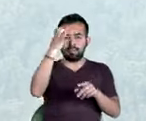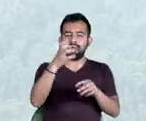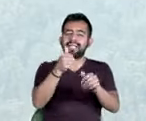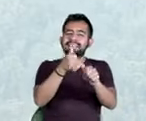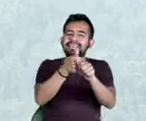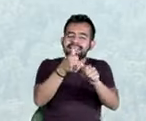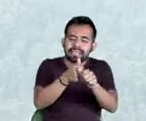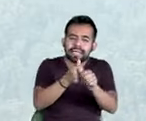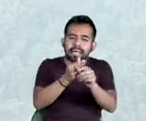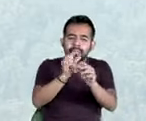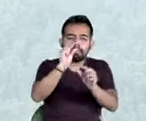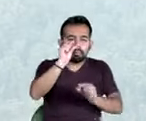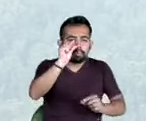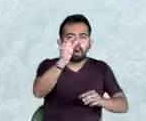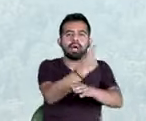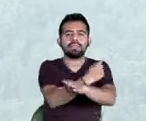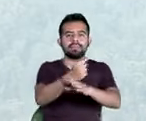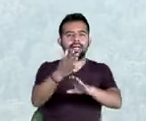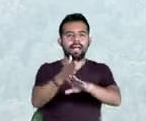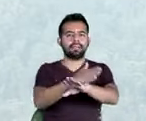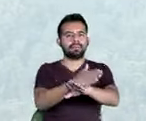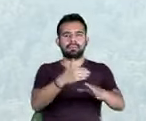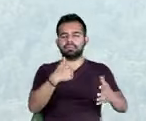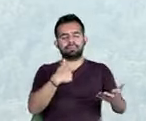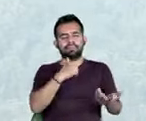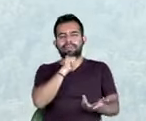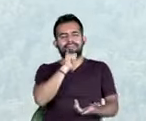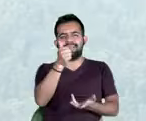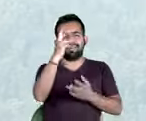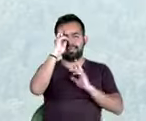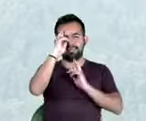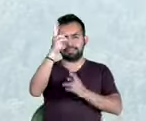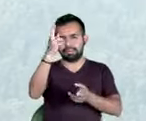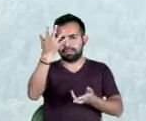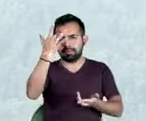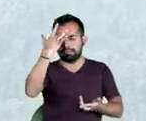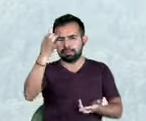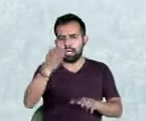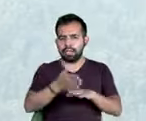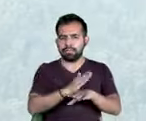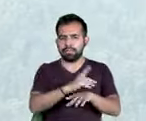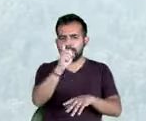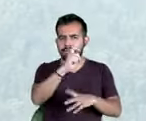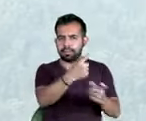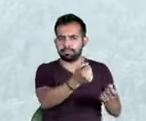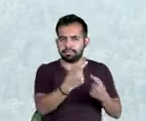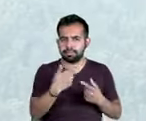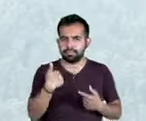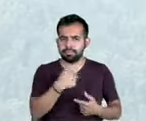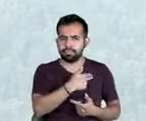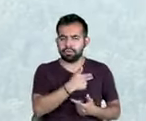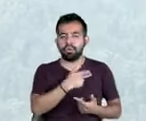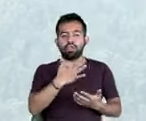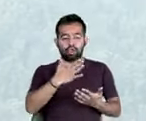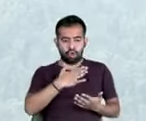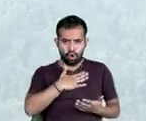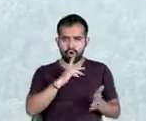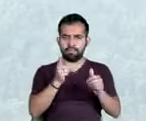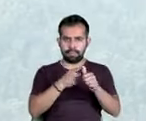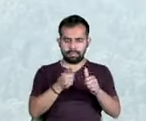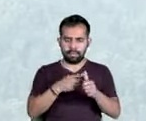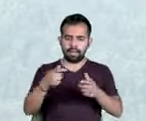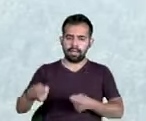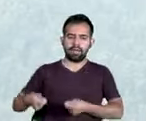que nosotros entremos, al menos me parece una falta de consideración. Debo dejar dicho que yo le planteé al alcalde Guarderas